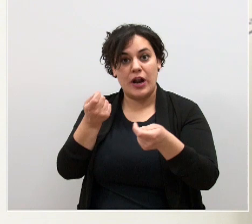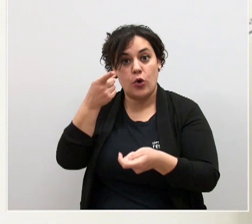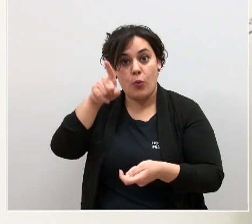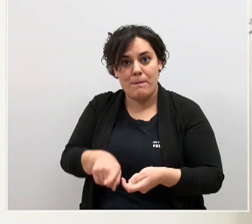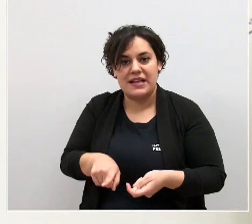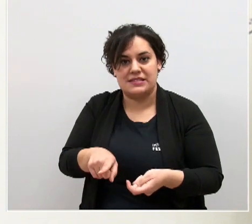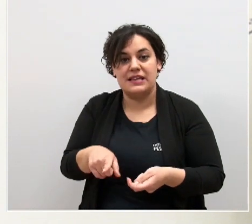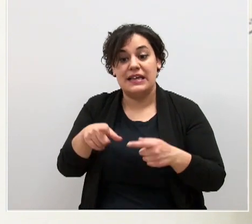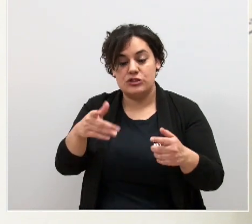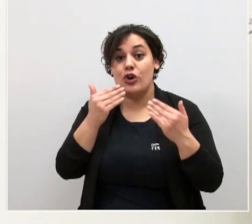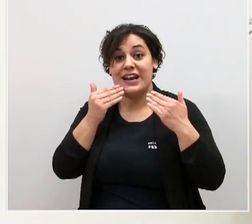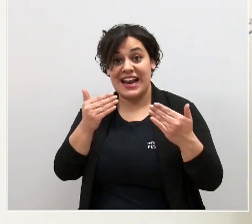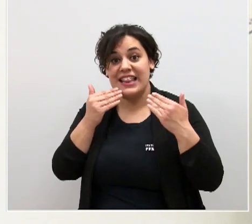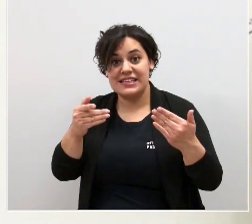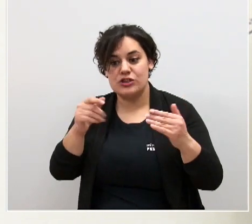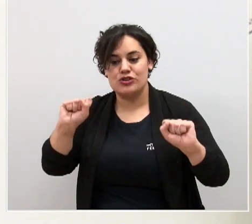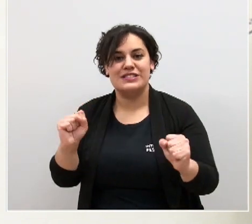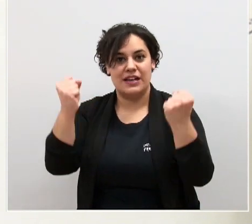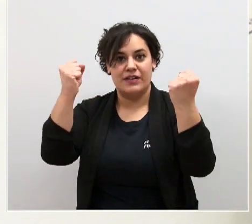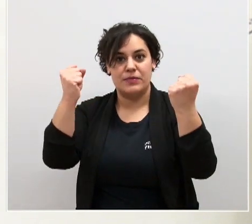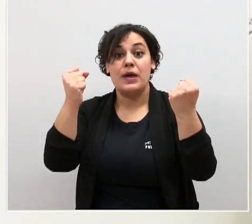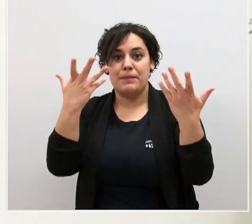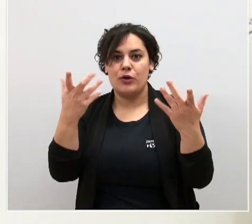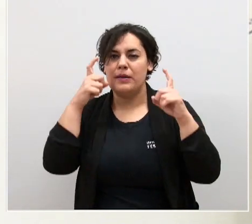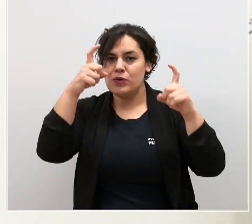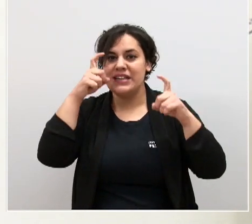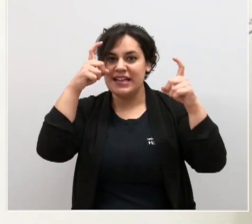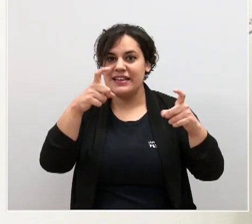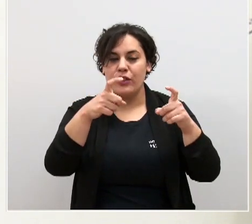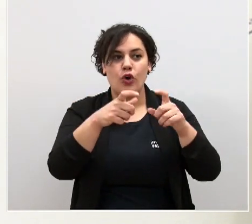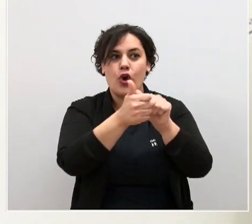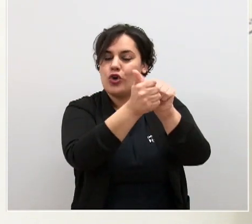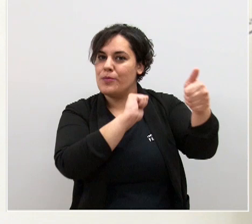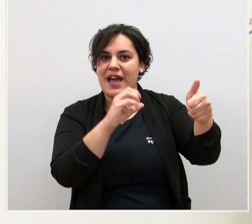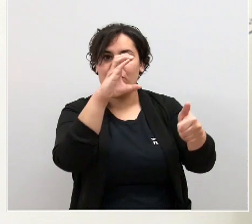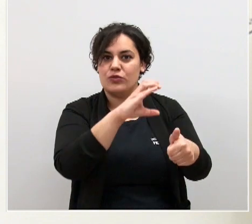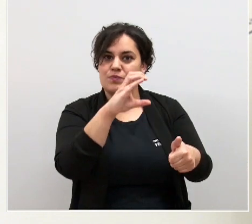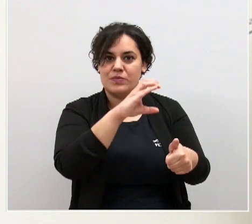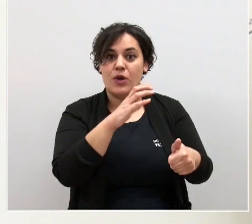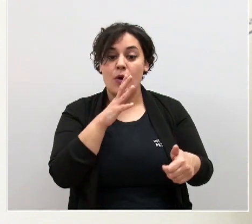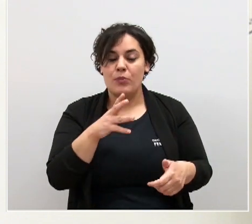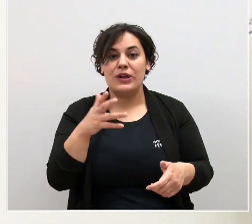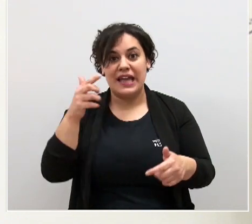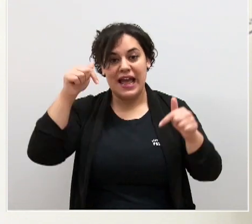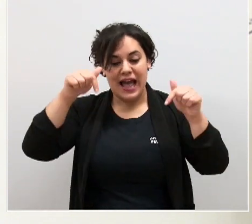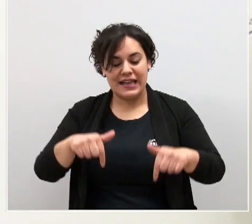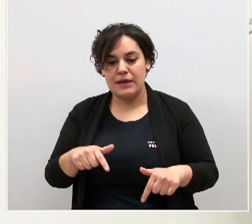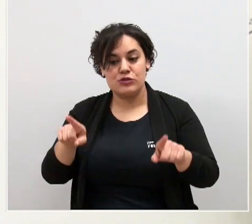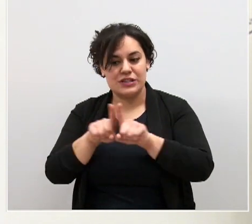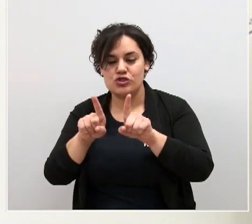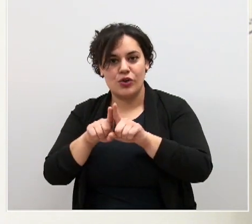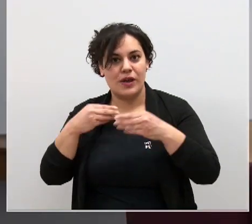ahora mismo y por eso hemos hecho la curva prácticamente como Corea, porque hemos actuado con toda la población esa como si tuvieran